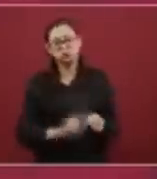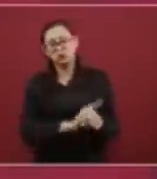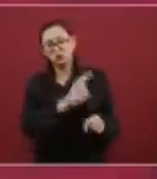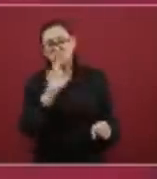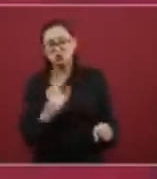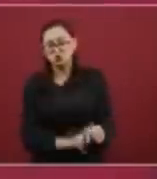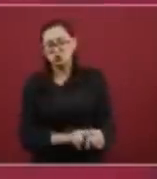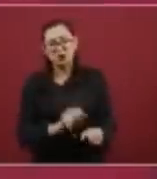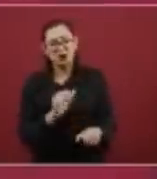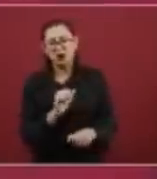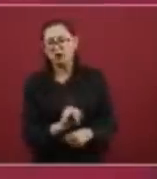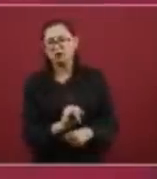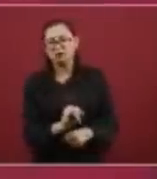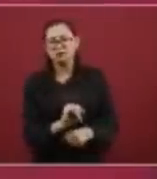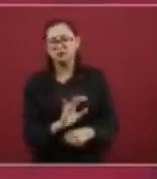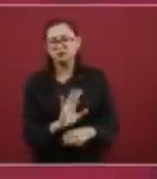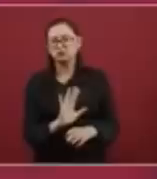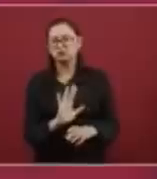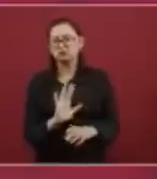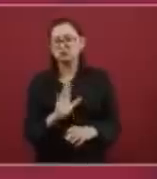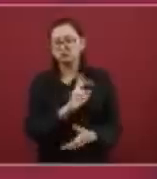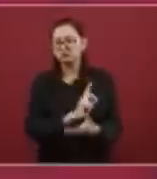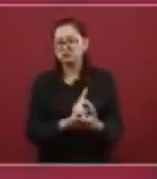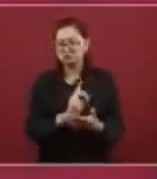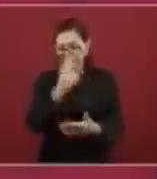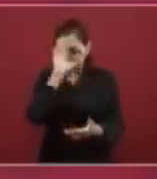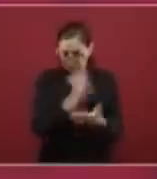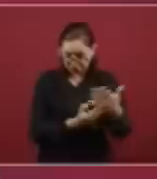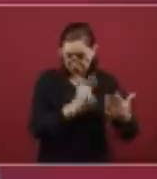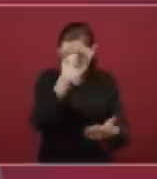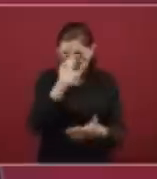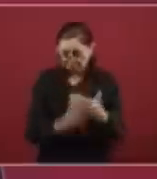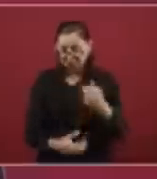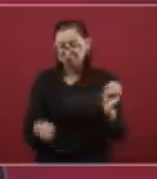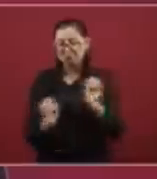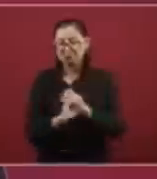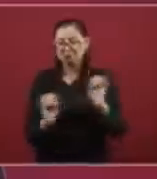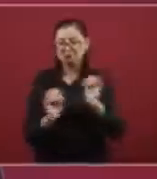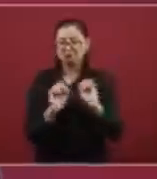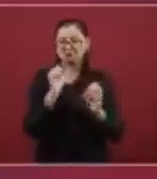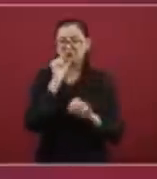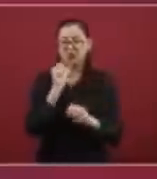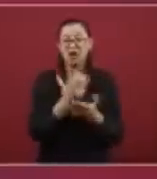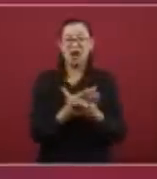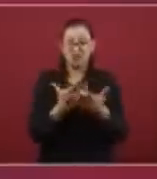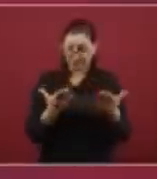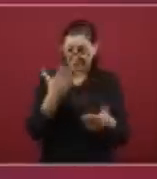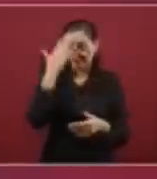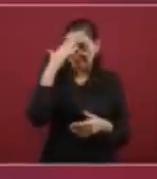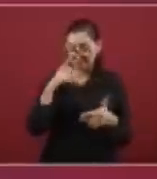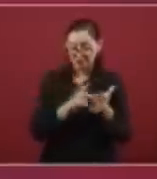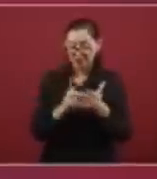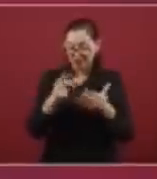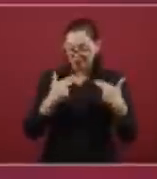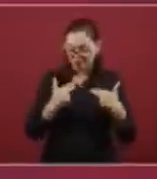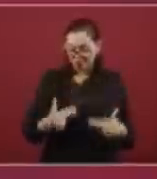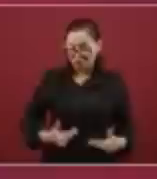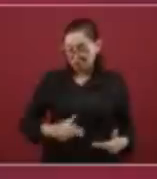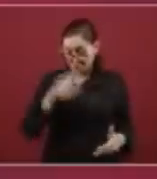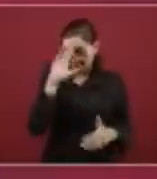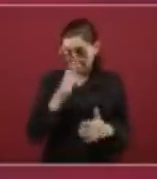que no hubieron violaciones a lo que ahora conocemos como derechos humanos,